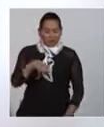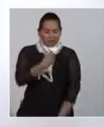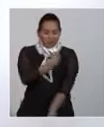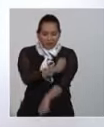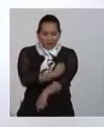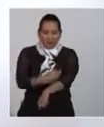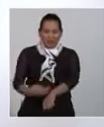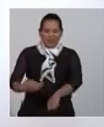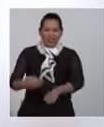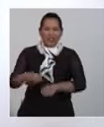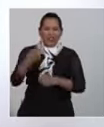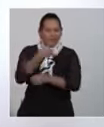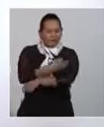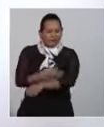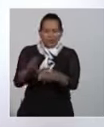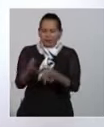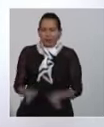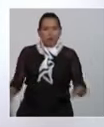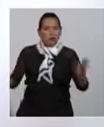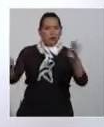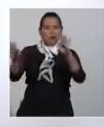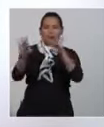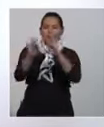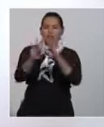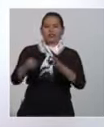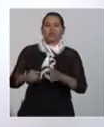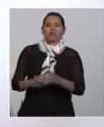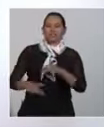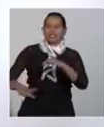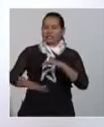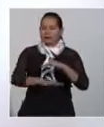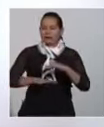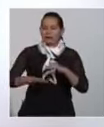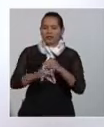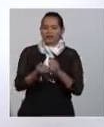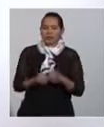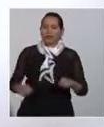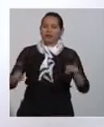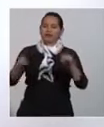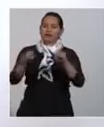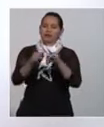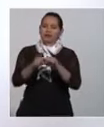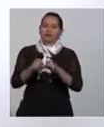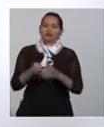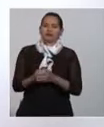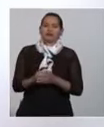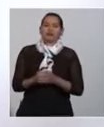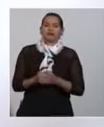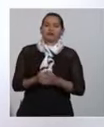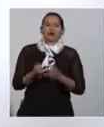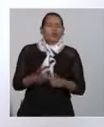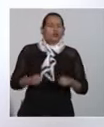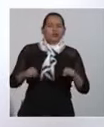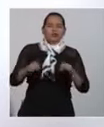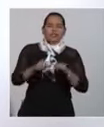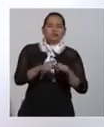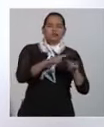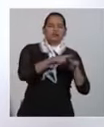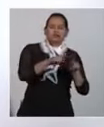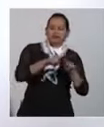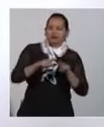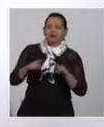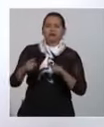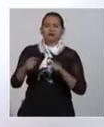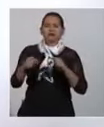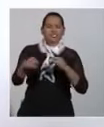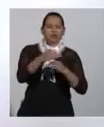base fundamental de la sociedad, una sociedad diversa, plural, una sociedad en la que la